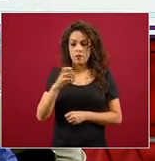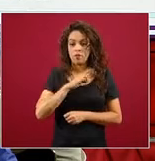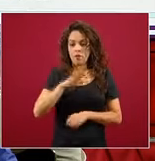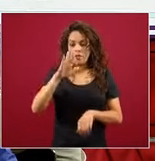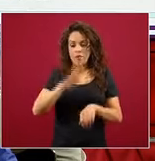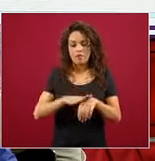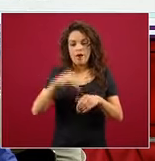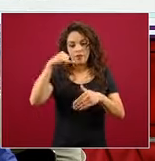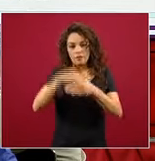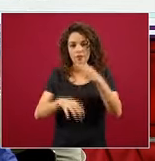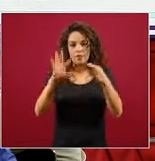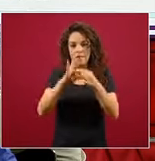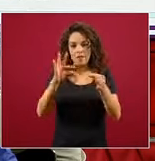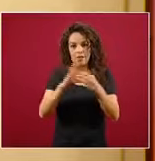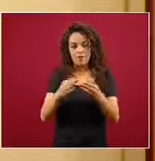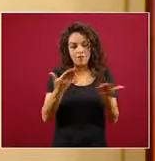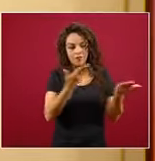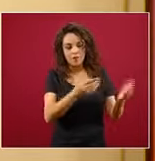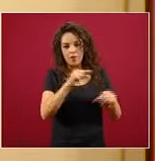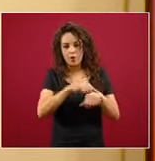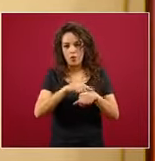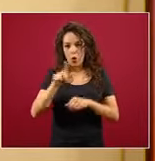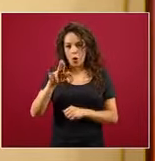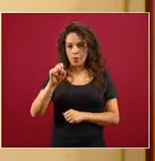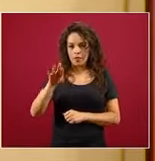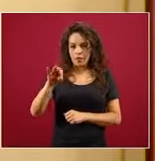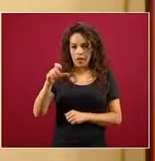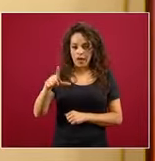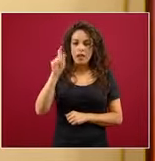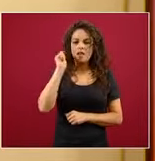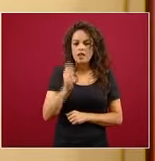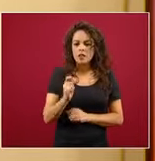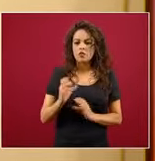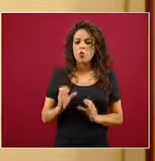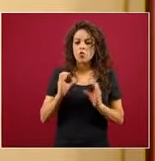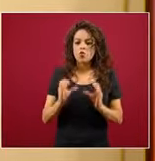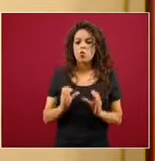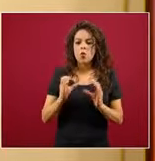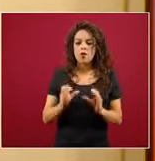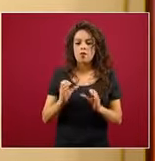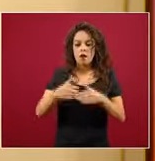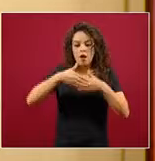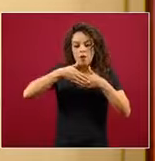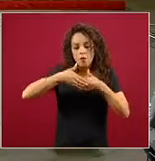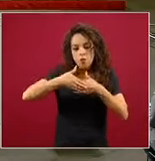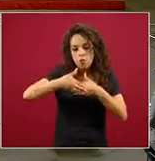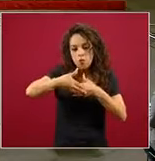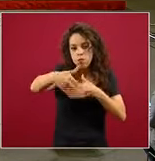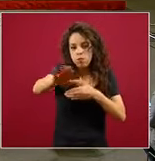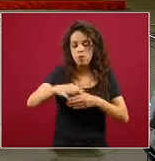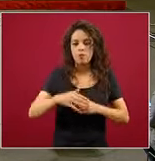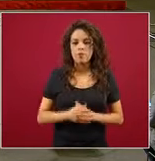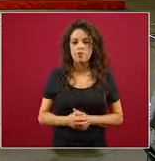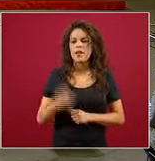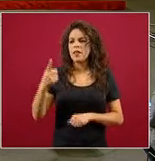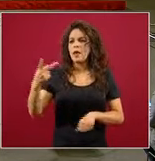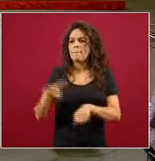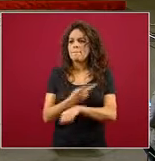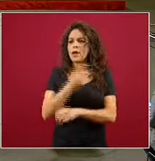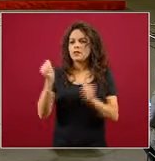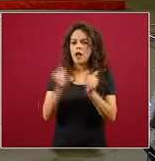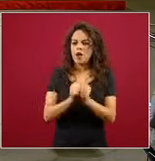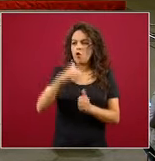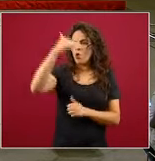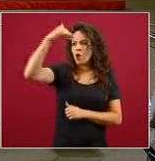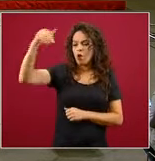Miguel Gutiérrez, son los cuidados a largo plazo, ¿no? ¿Qué pasa con las personas de adulto mayor que requieren acompañamiento, que